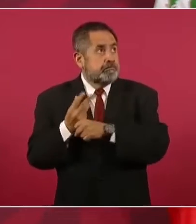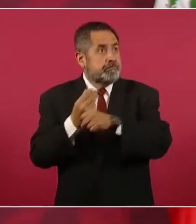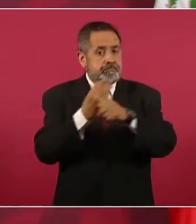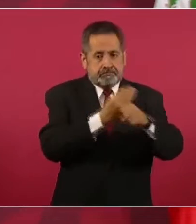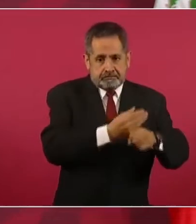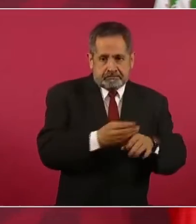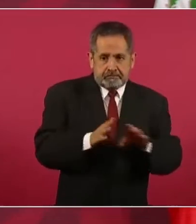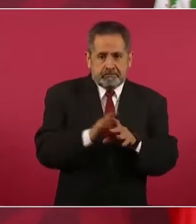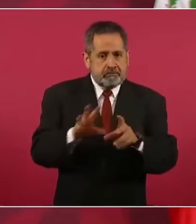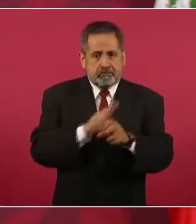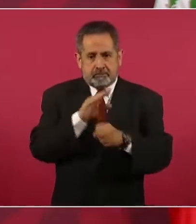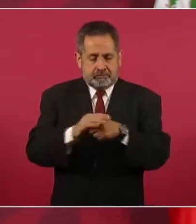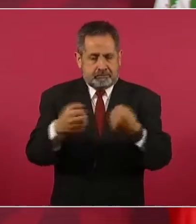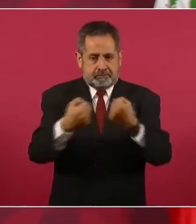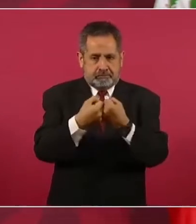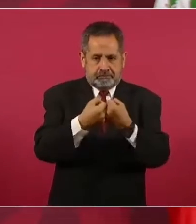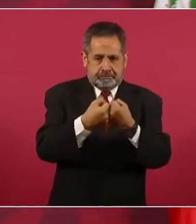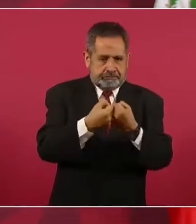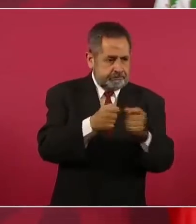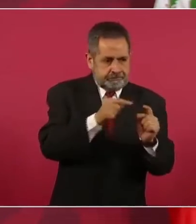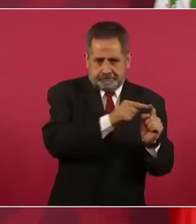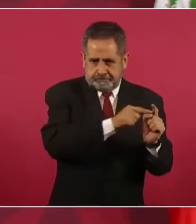en toda la zona fronteriza.